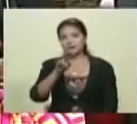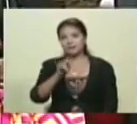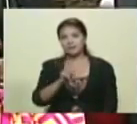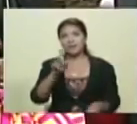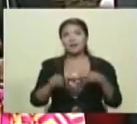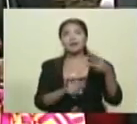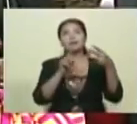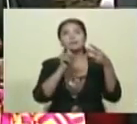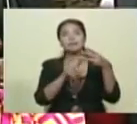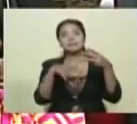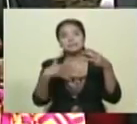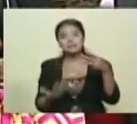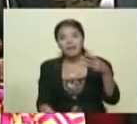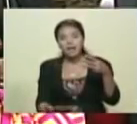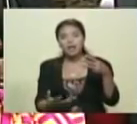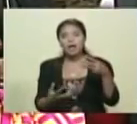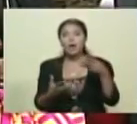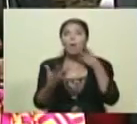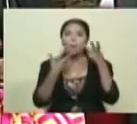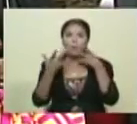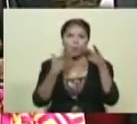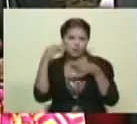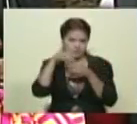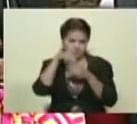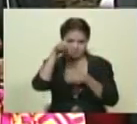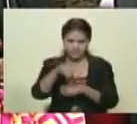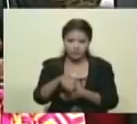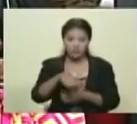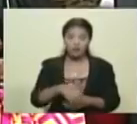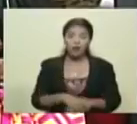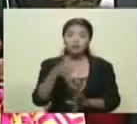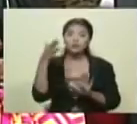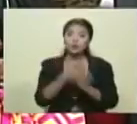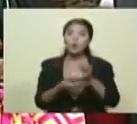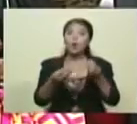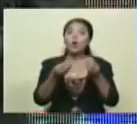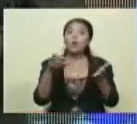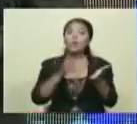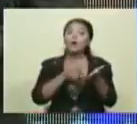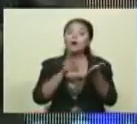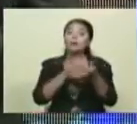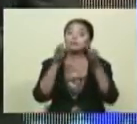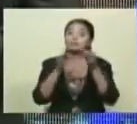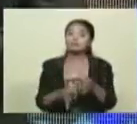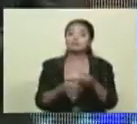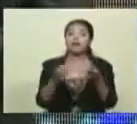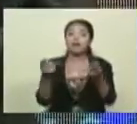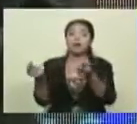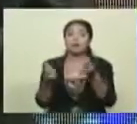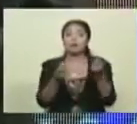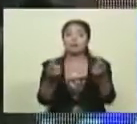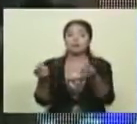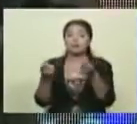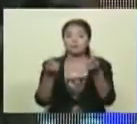es más de política interna y tiene que ver con cómo garantizar desde la economía